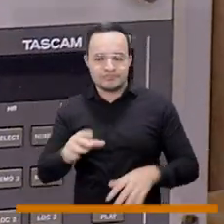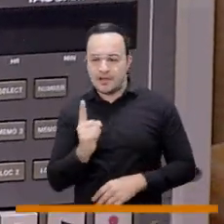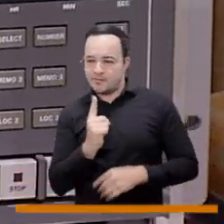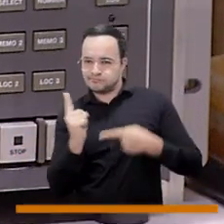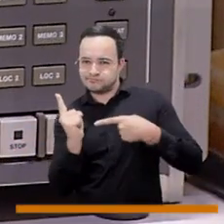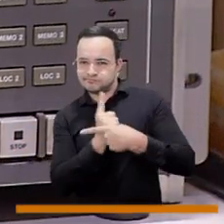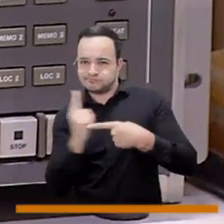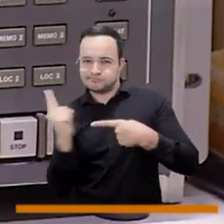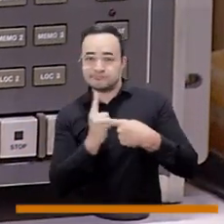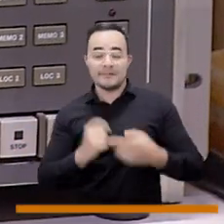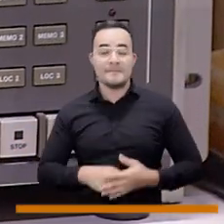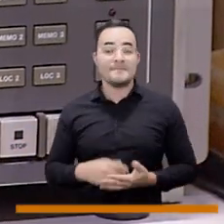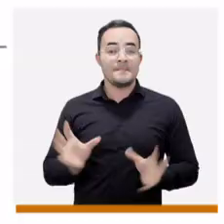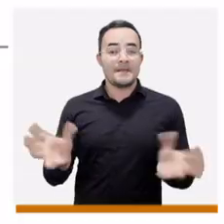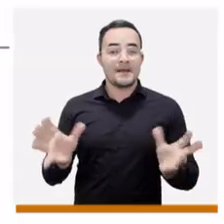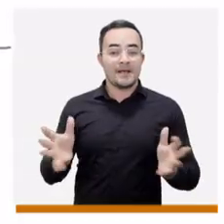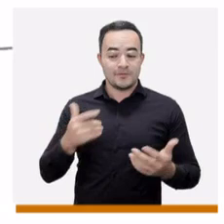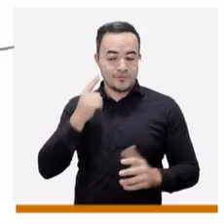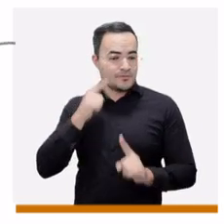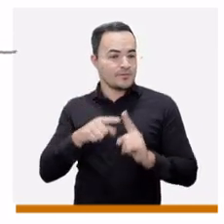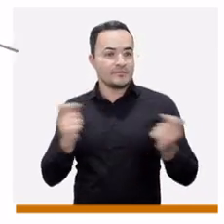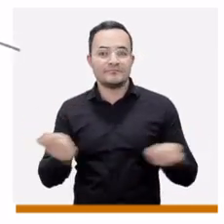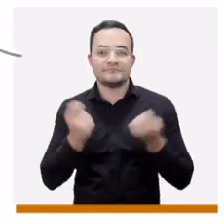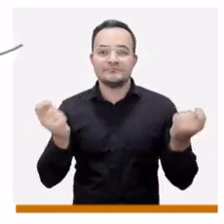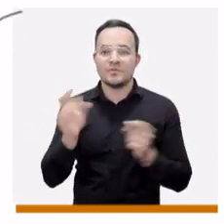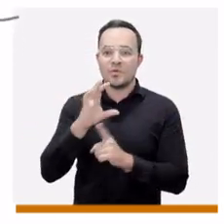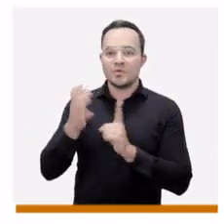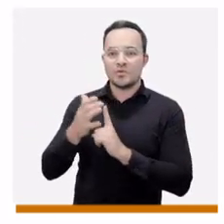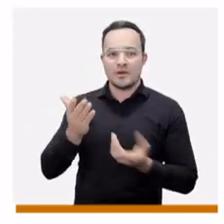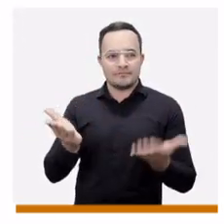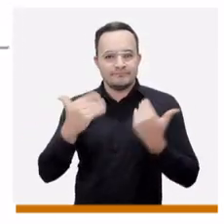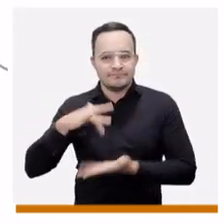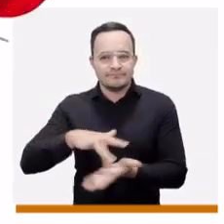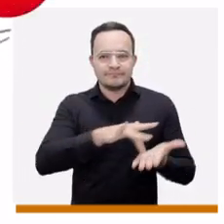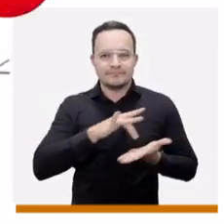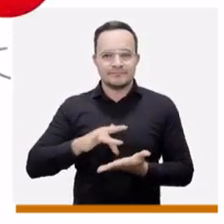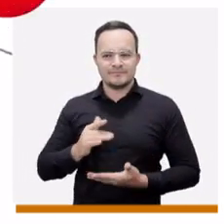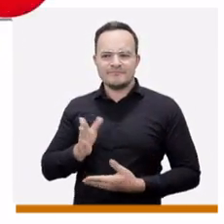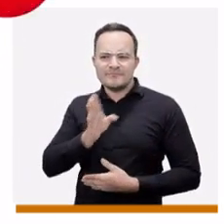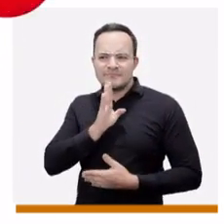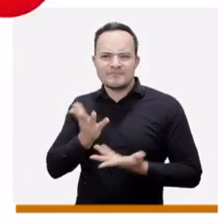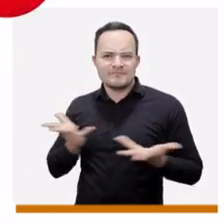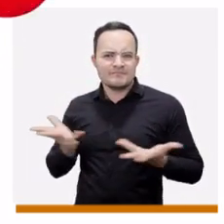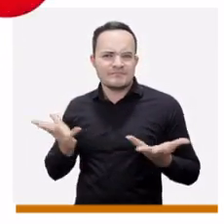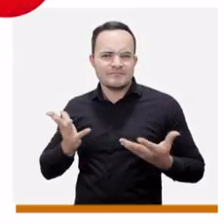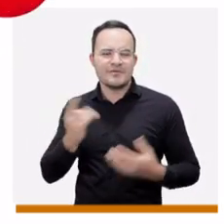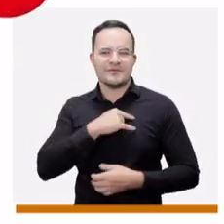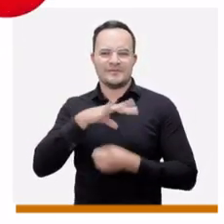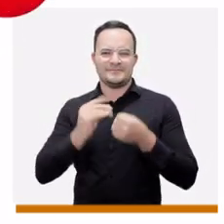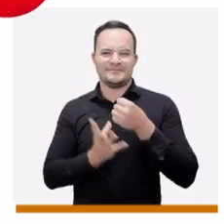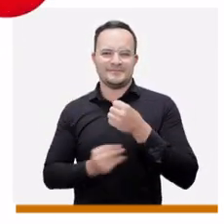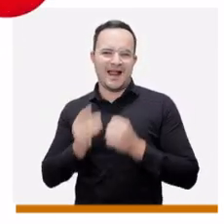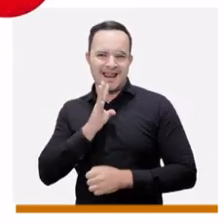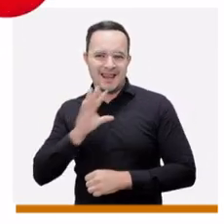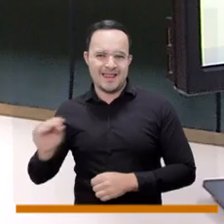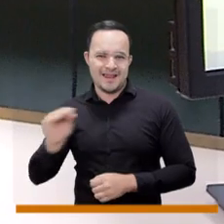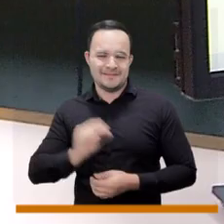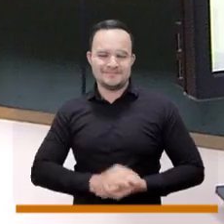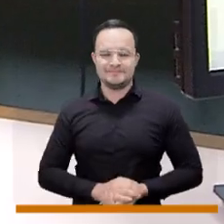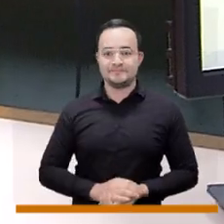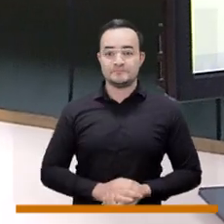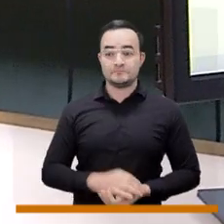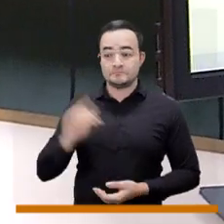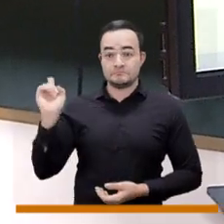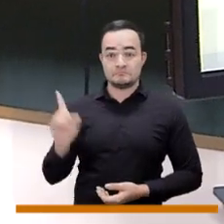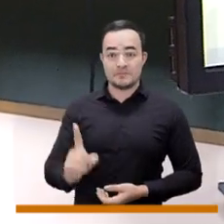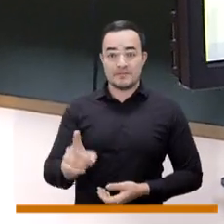modulada, la radio cultural y participativa de la Universidad Pontificia Bolivariana. Henry,